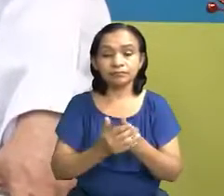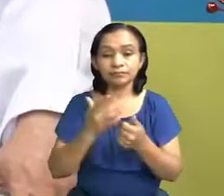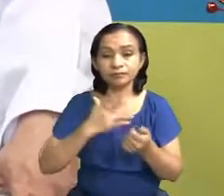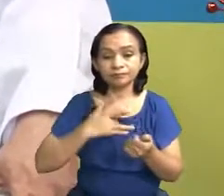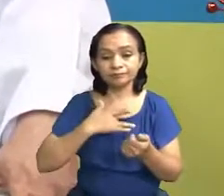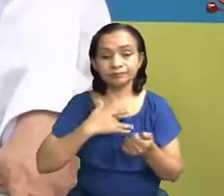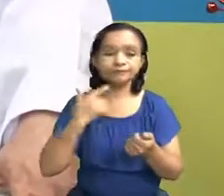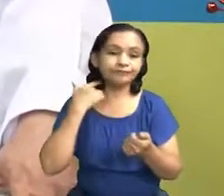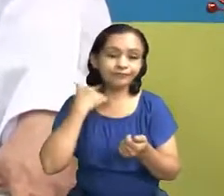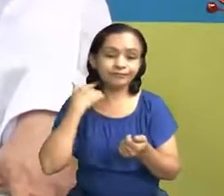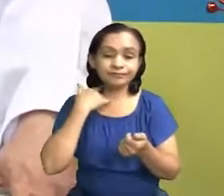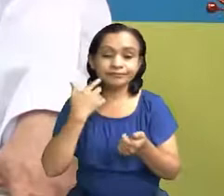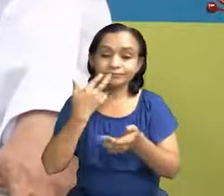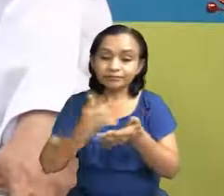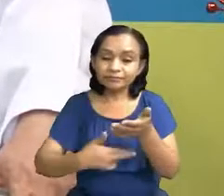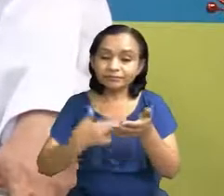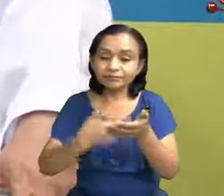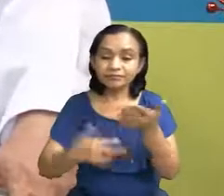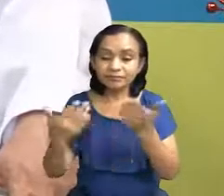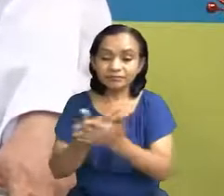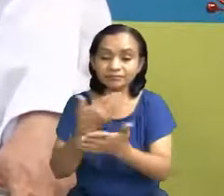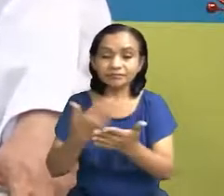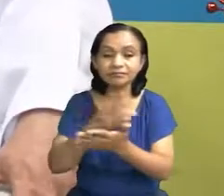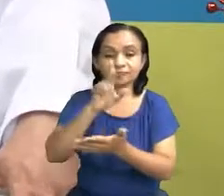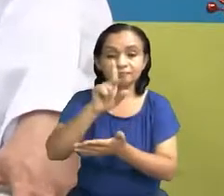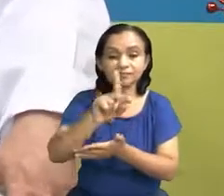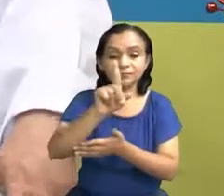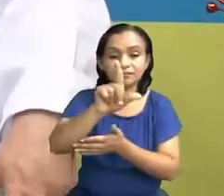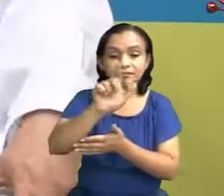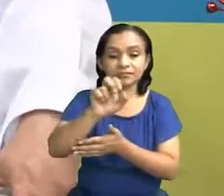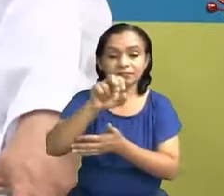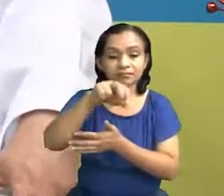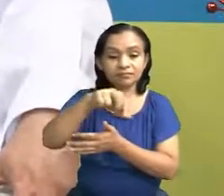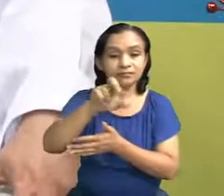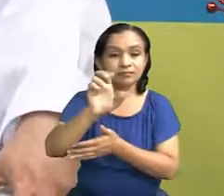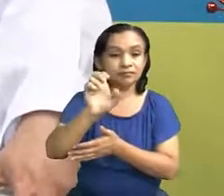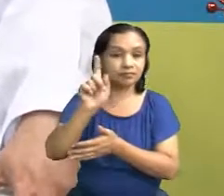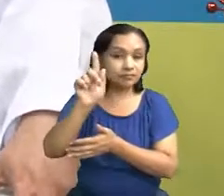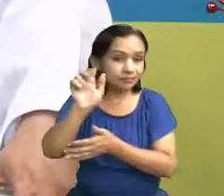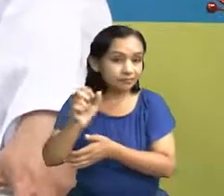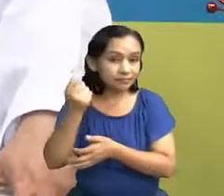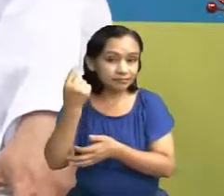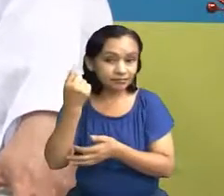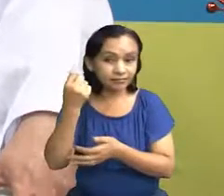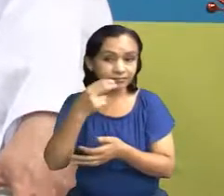estar haciendo colectas de sangre para producir este concentrado de forma tal que no haga falta, ¿verdad?